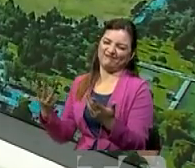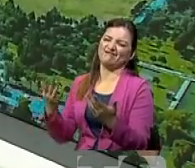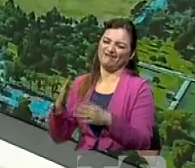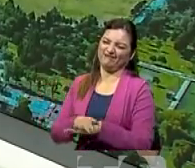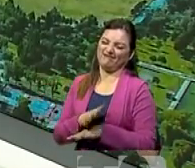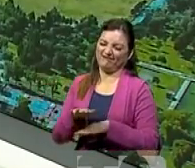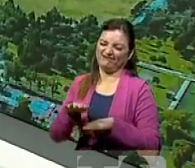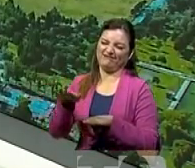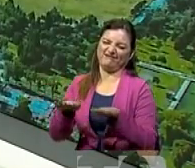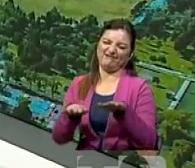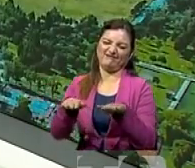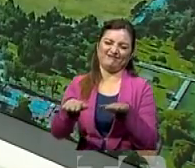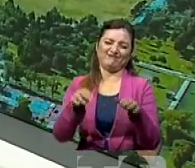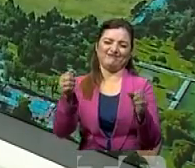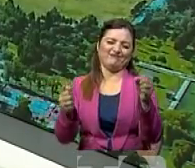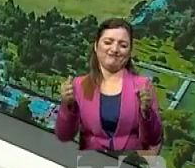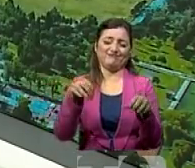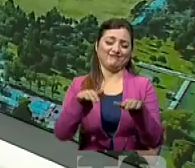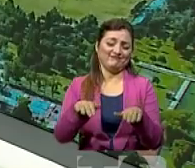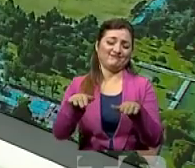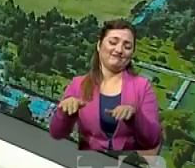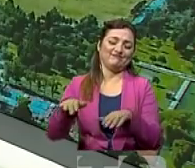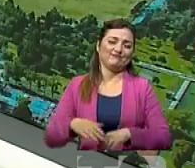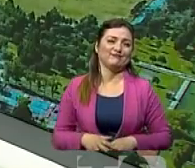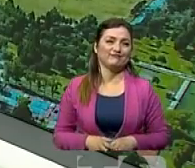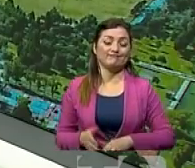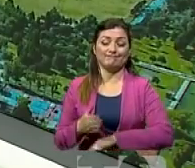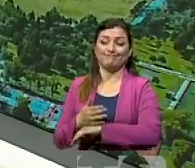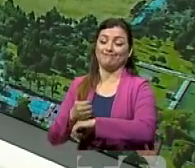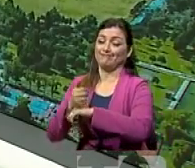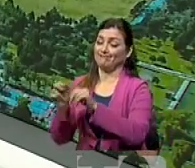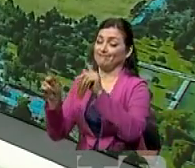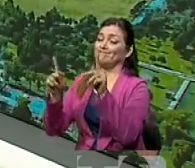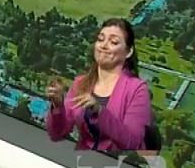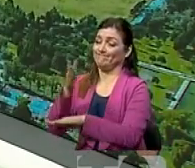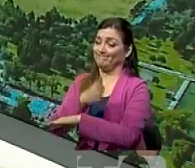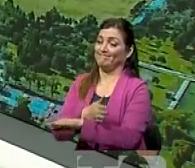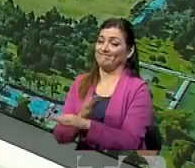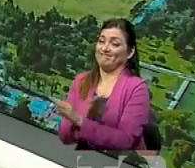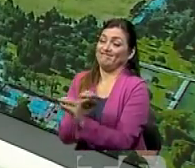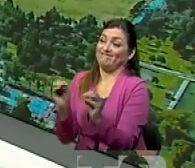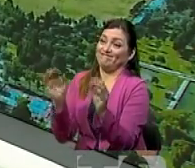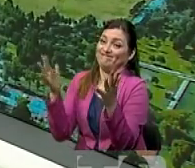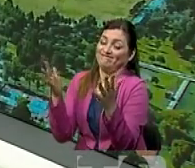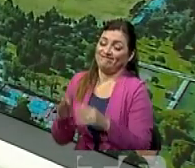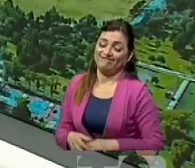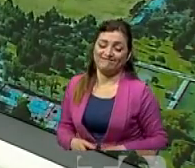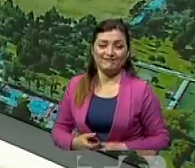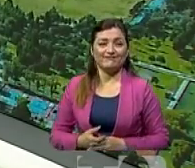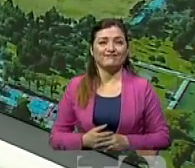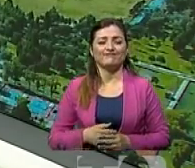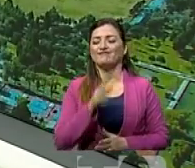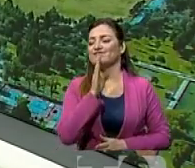que haya mucho tráfico vehicular, pero también se asegura que las autoridades debieron hacer algo, planificar algo para el tema de la movilidad, que ha sido un problema